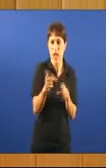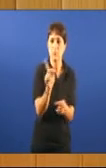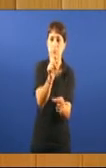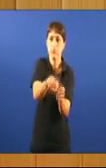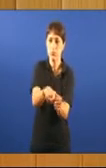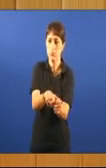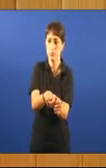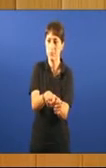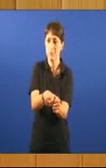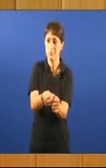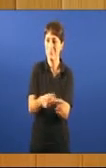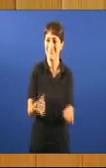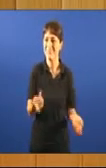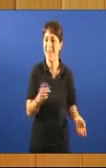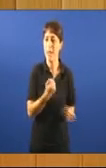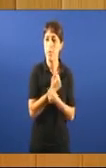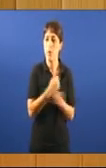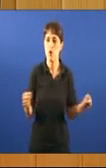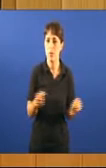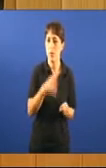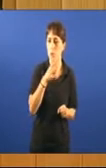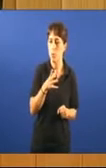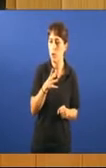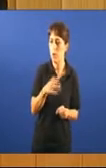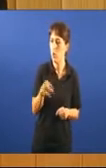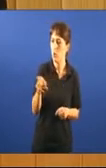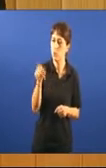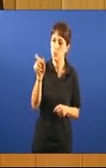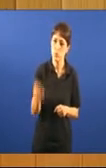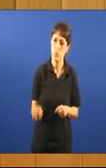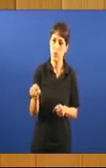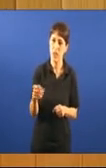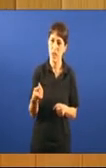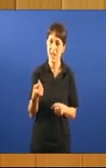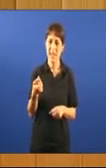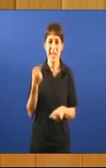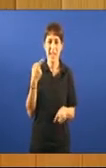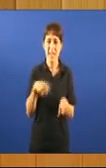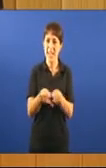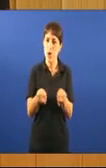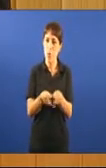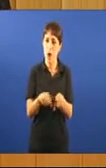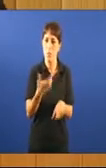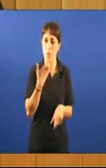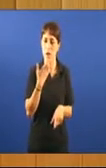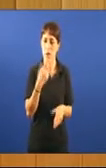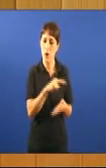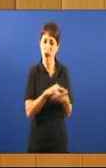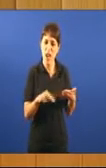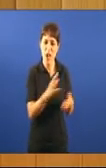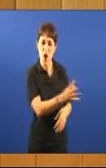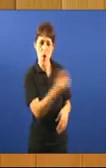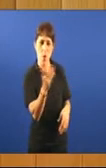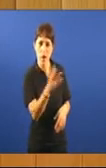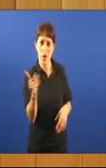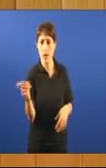dos intereses deste país. Vostede prefire ser o colaborador necesario para que se expolie o noso país. Porque non se